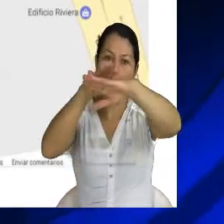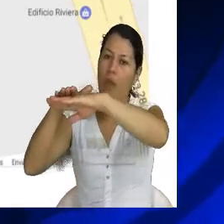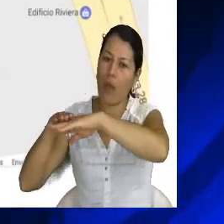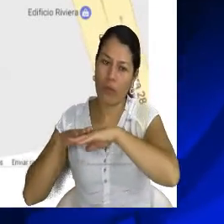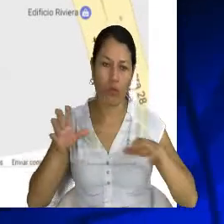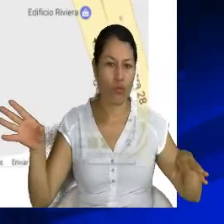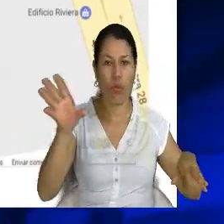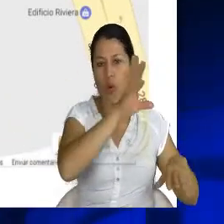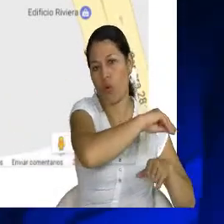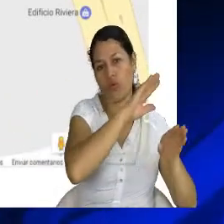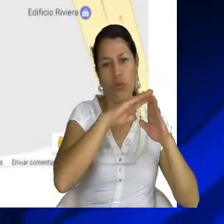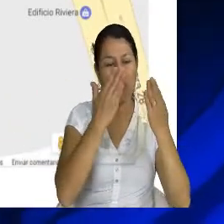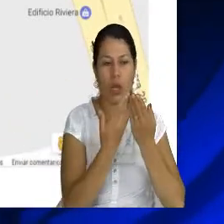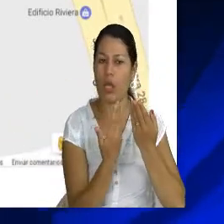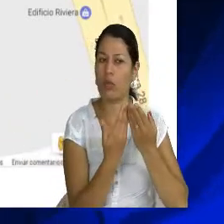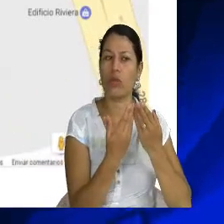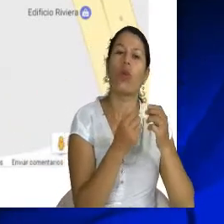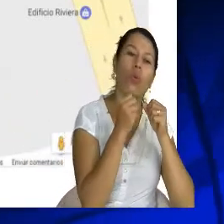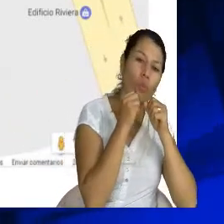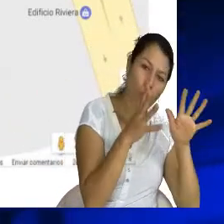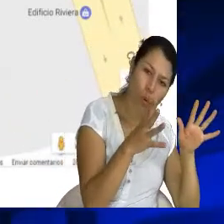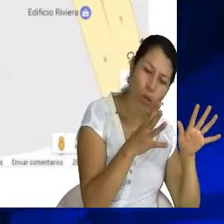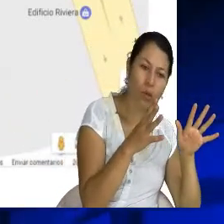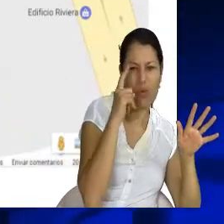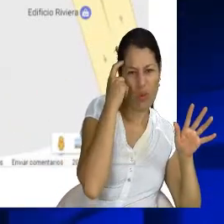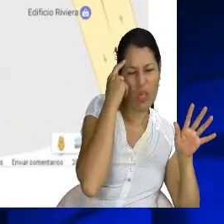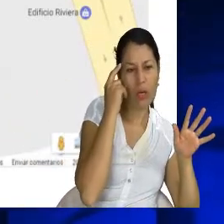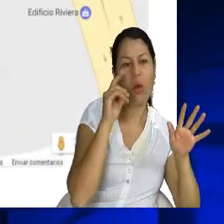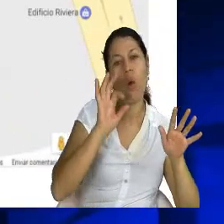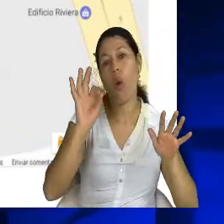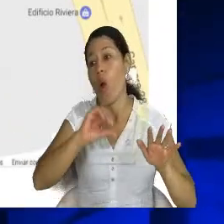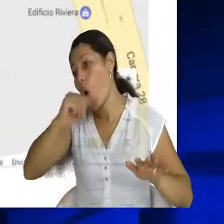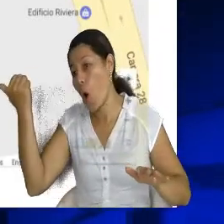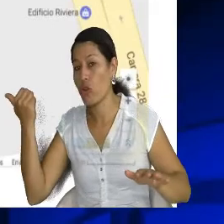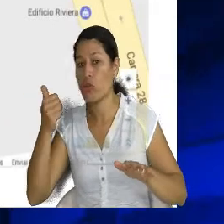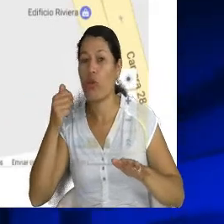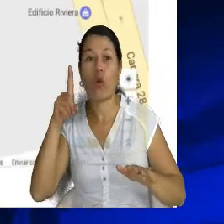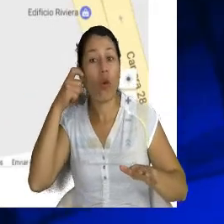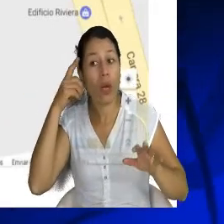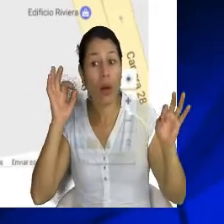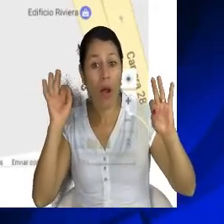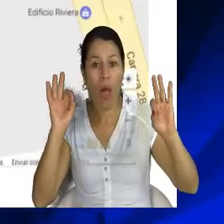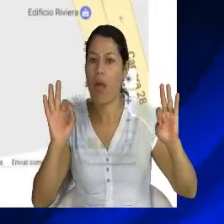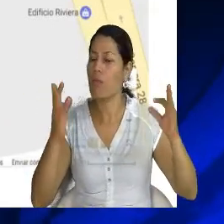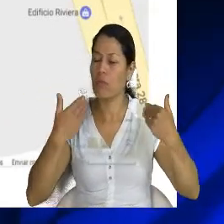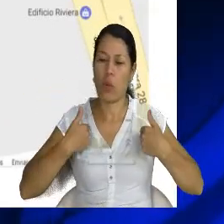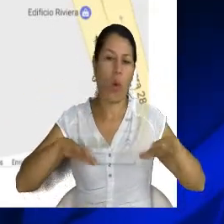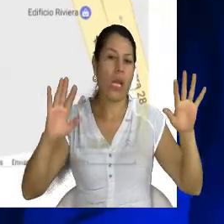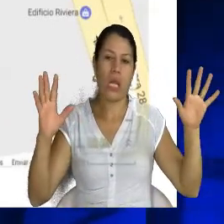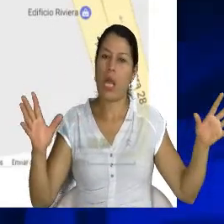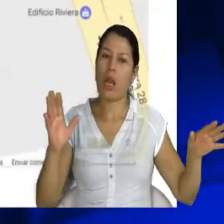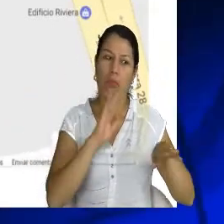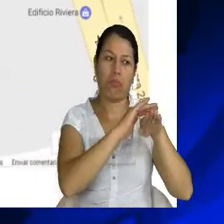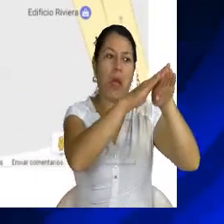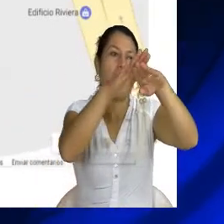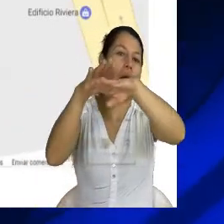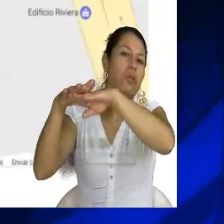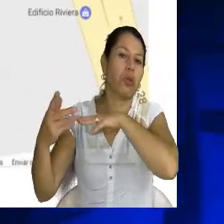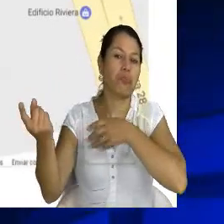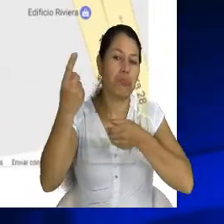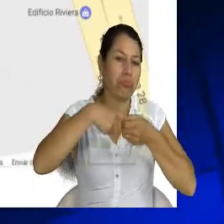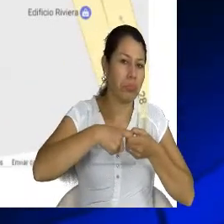municipio, oficiales y no oficiales, y el que quisiera participar, estaba abierto toda la participación en el concurso. ¿Qué estamos viendo